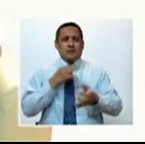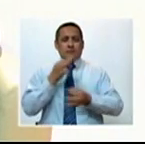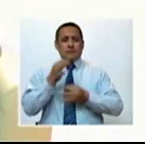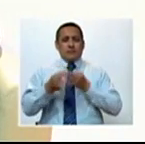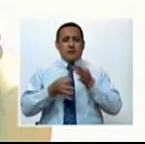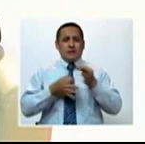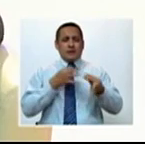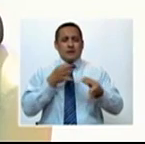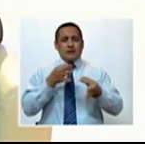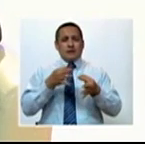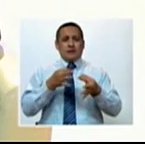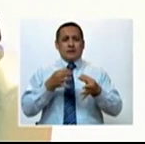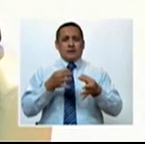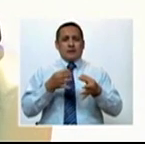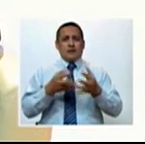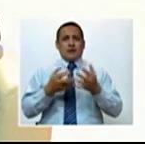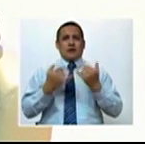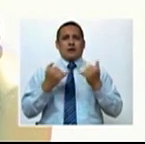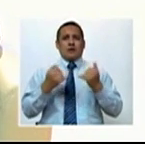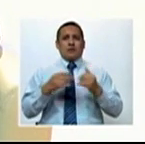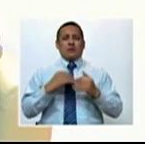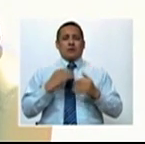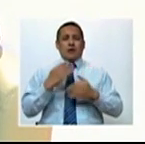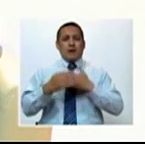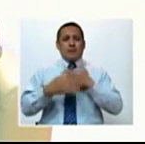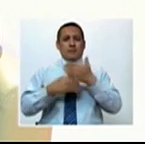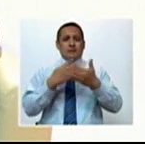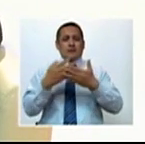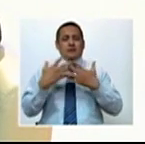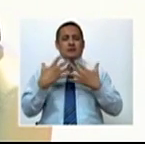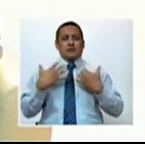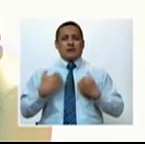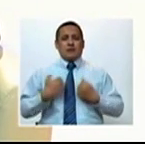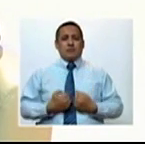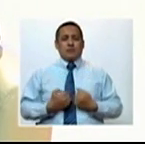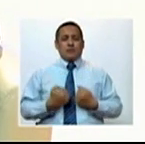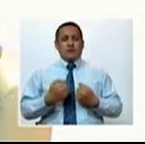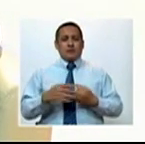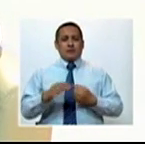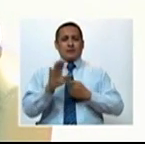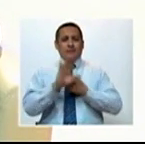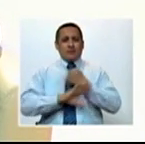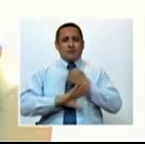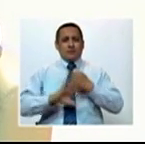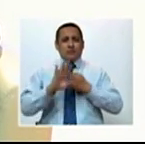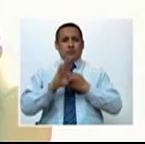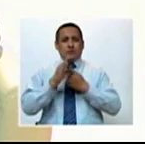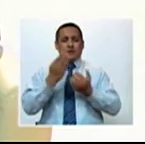interpone el abogado defensor el recurso de nulidad y